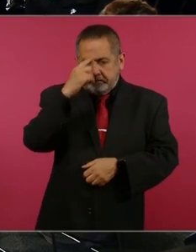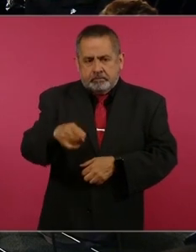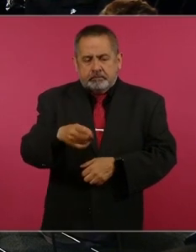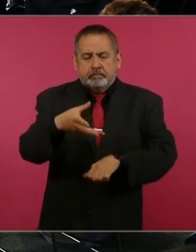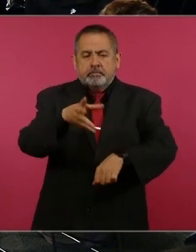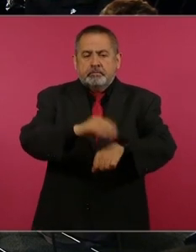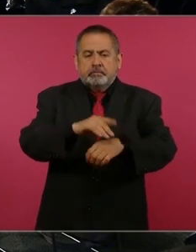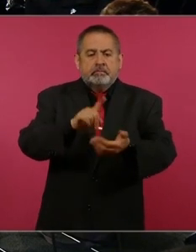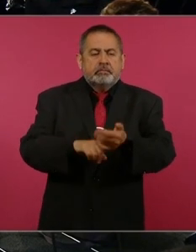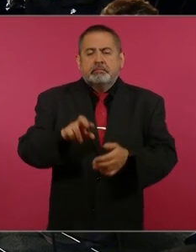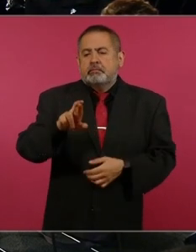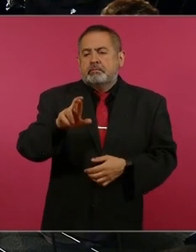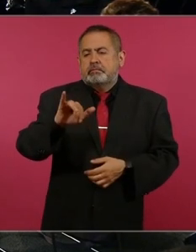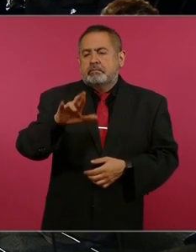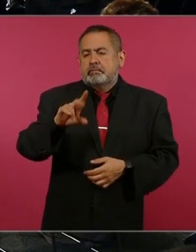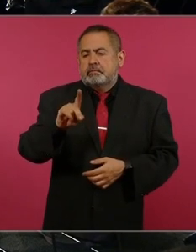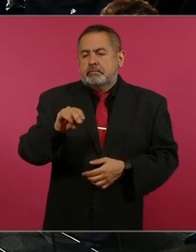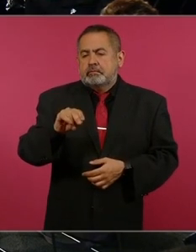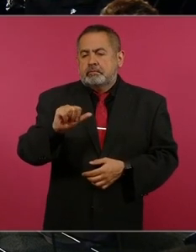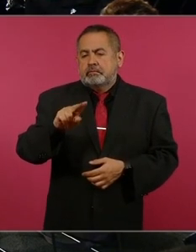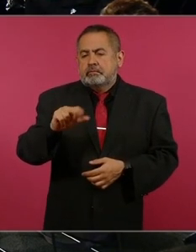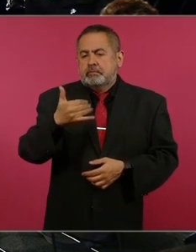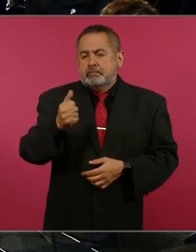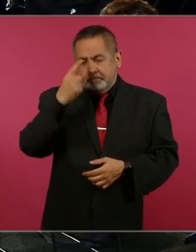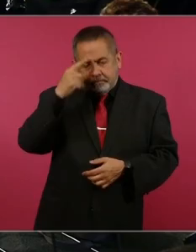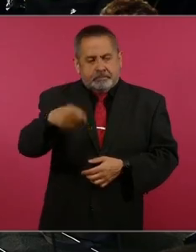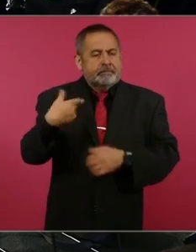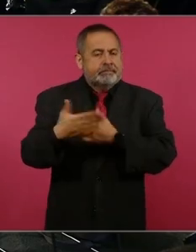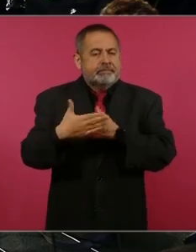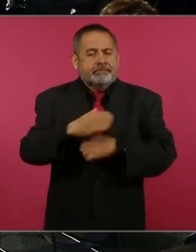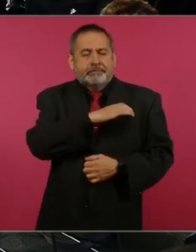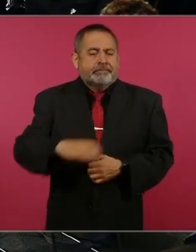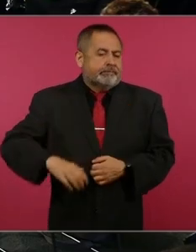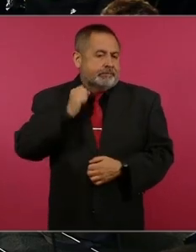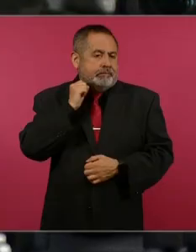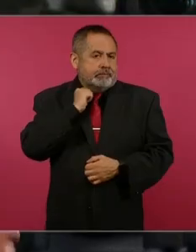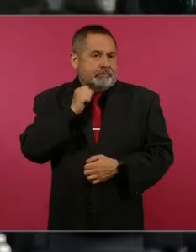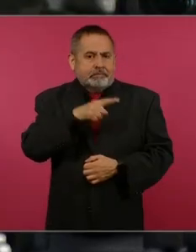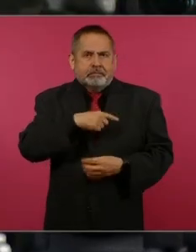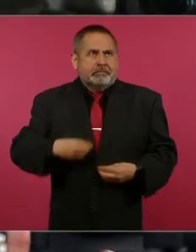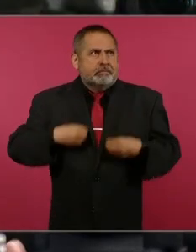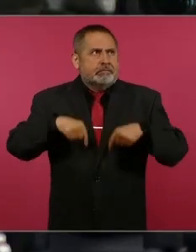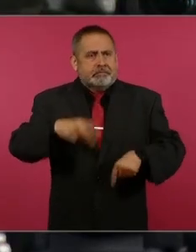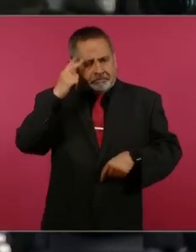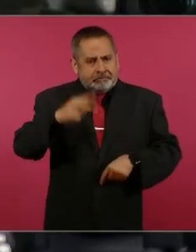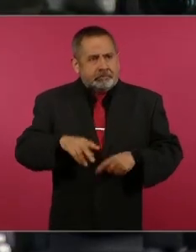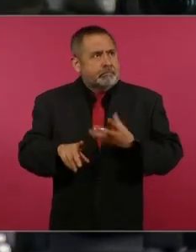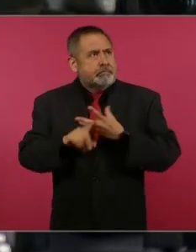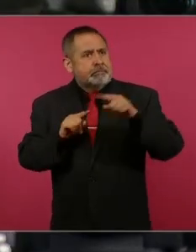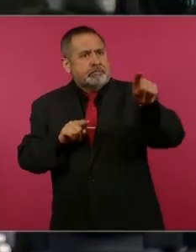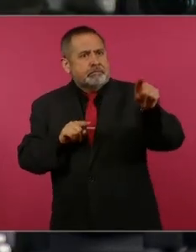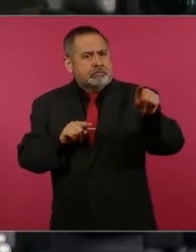de Ricardo Anaya, incluso sin haber estado en el país todo este tiempo, ¿no? Entonces, conocer al respecto,